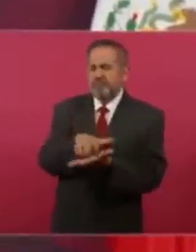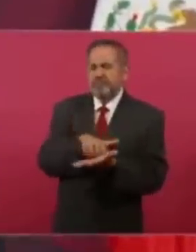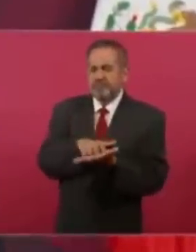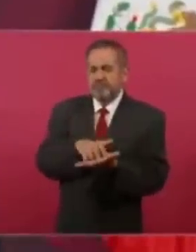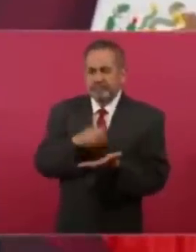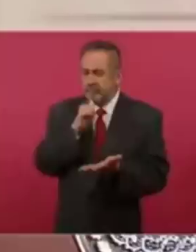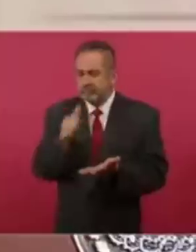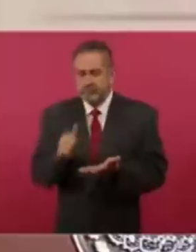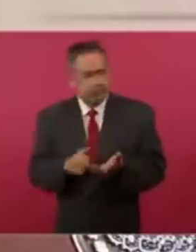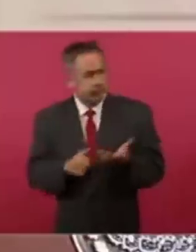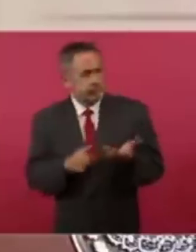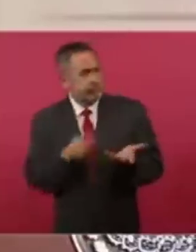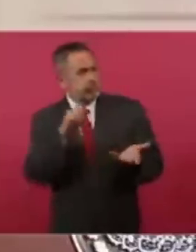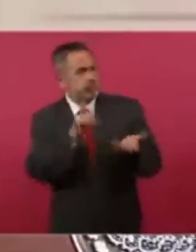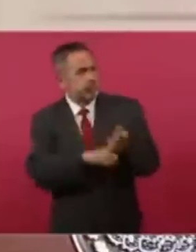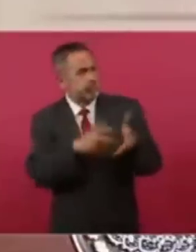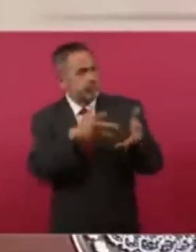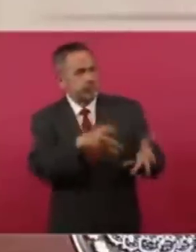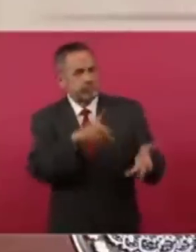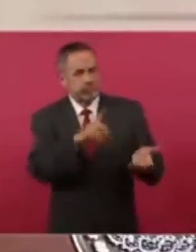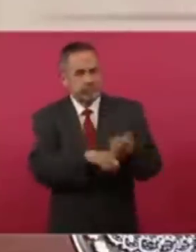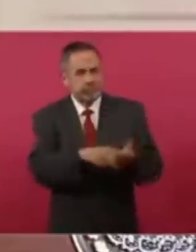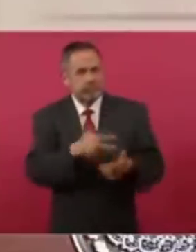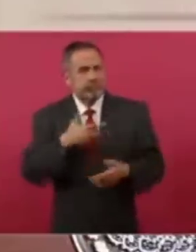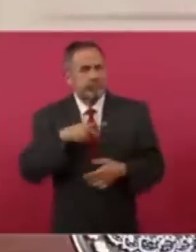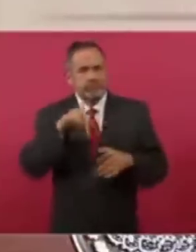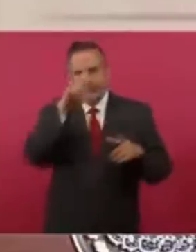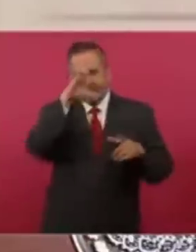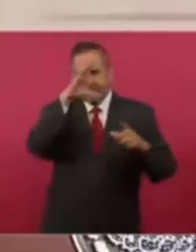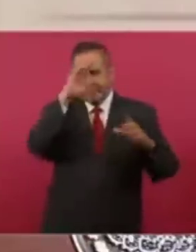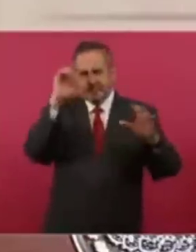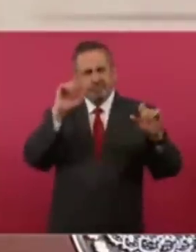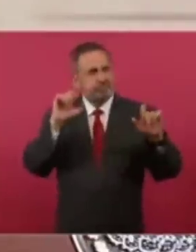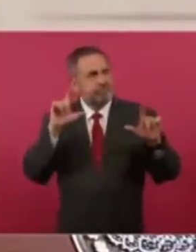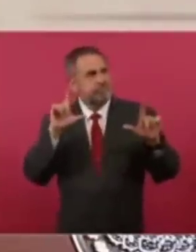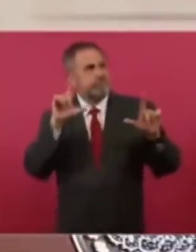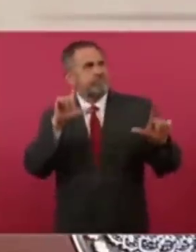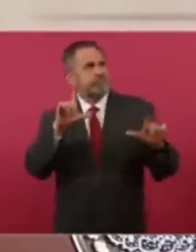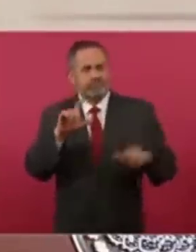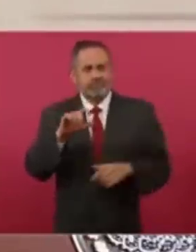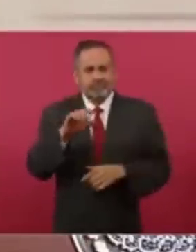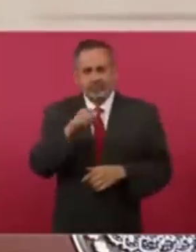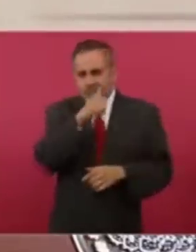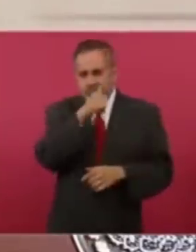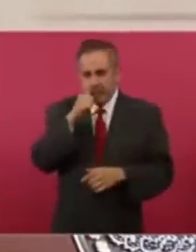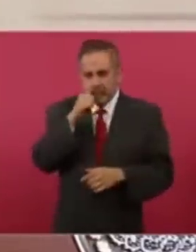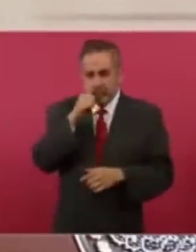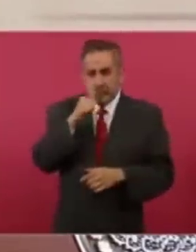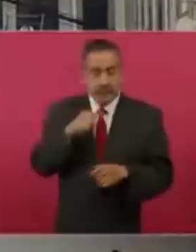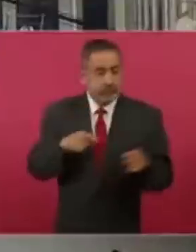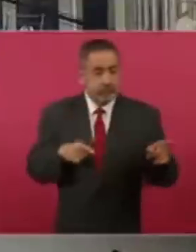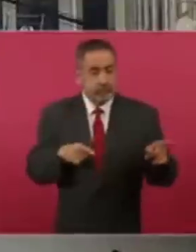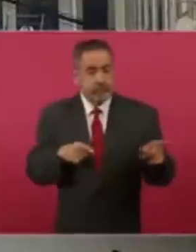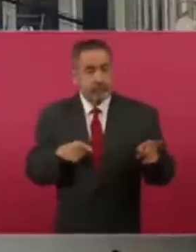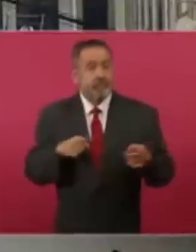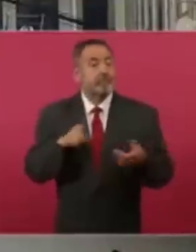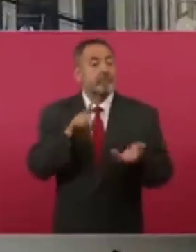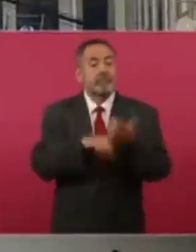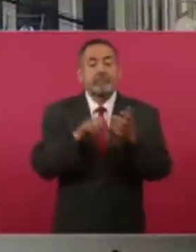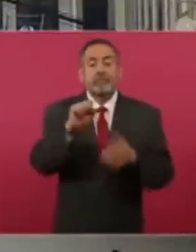Tienen ahí a Juárez, que por cierto, ese Juárez que tienen en la corte